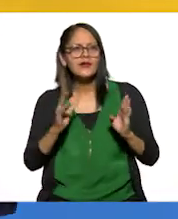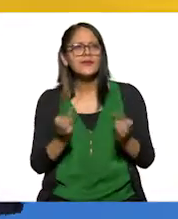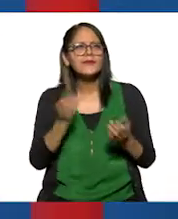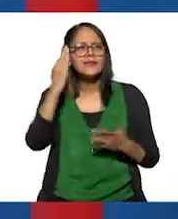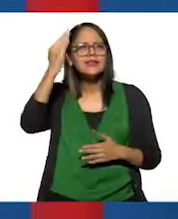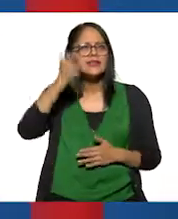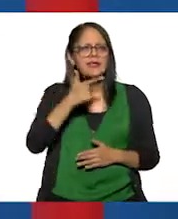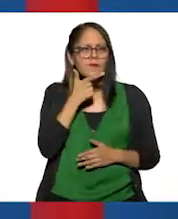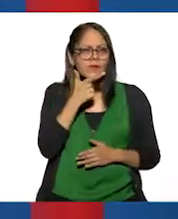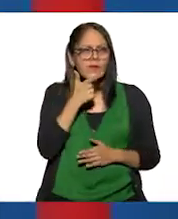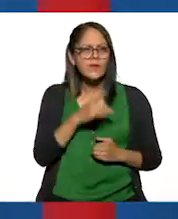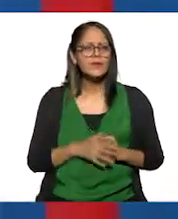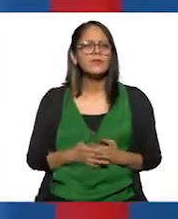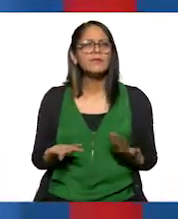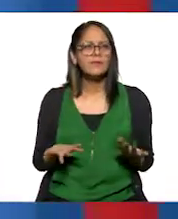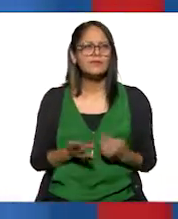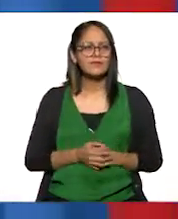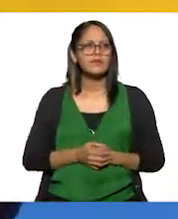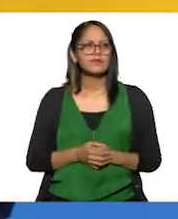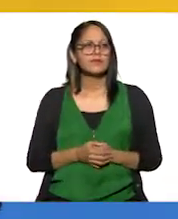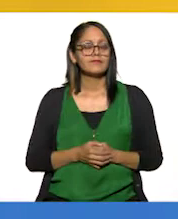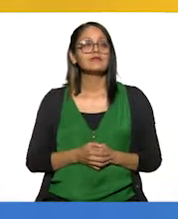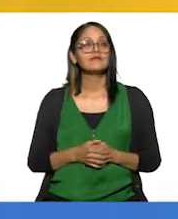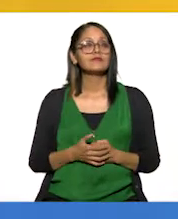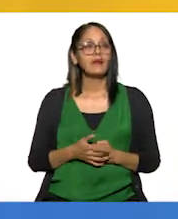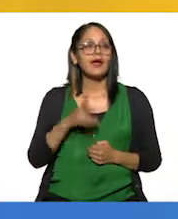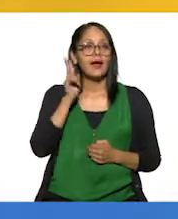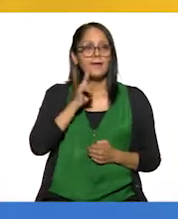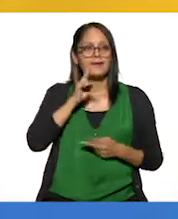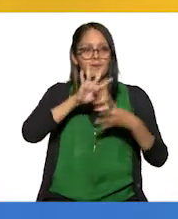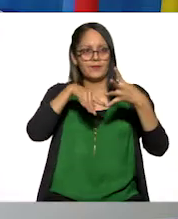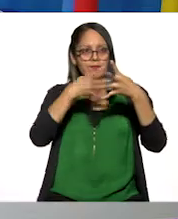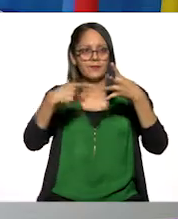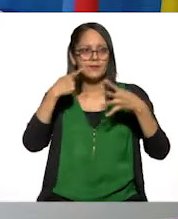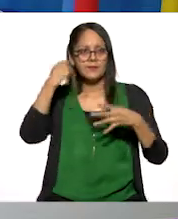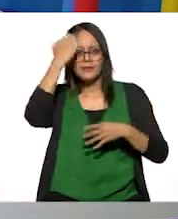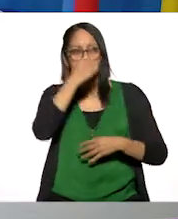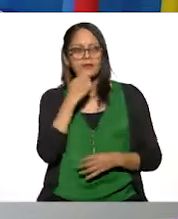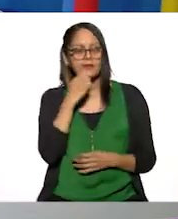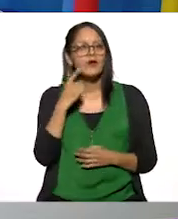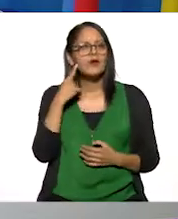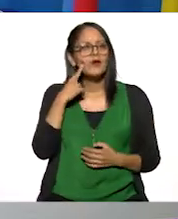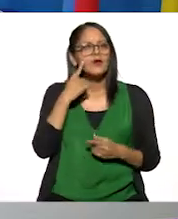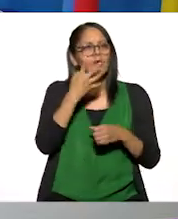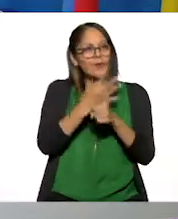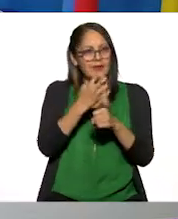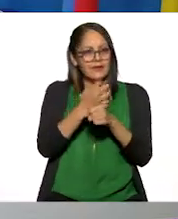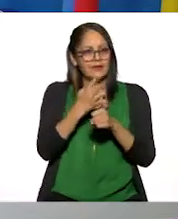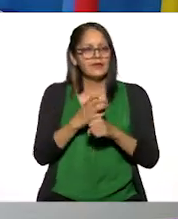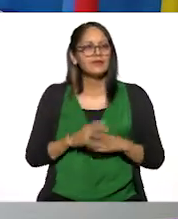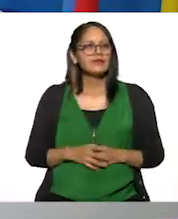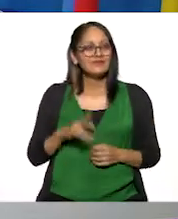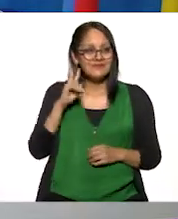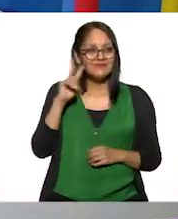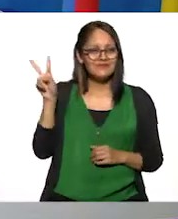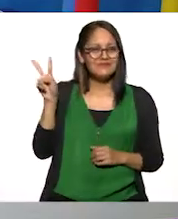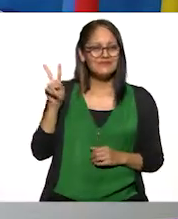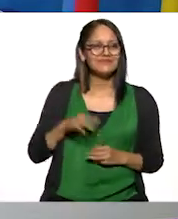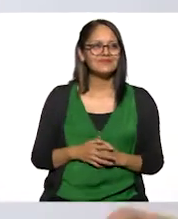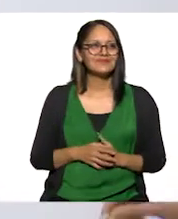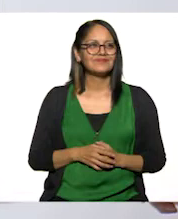Exacto. ¿Cuánto tiempo estudias inglés a la semana? Estamos viendo entonces nuestro horario de cuarto grado. Si lo ven aquí, por